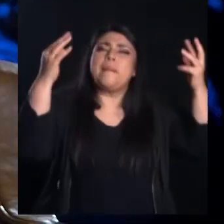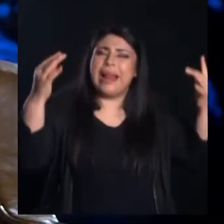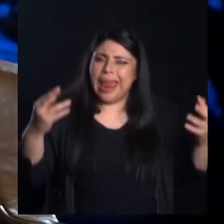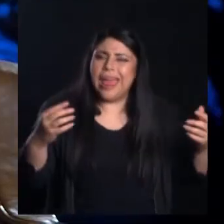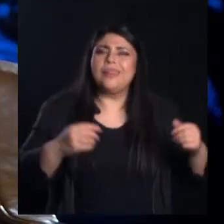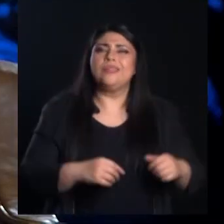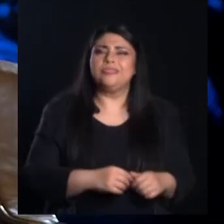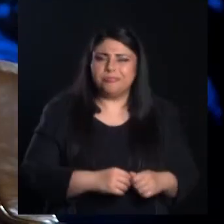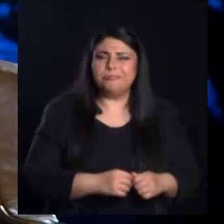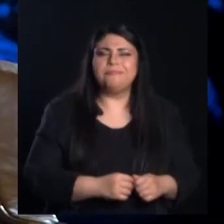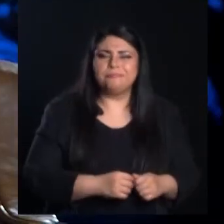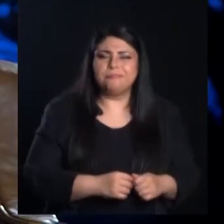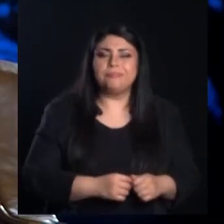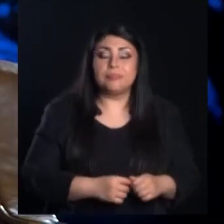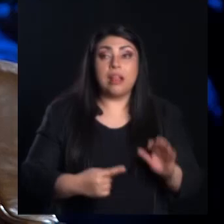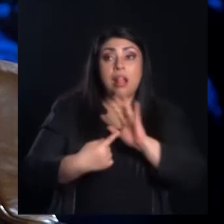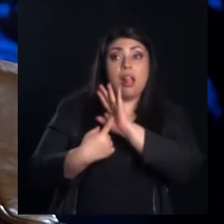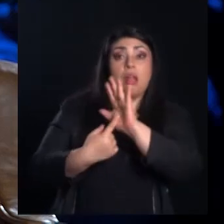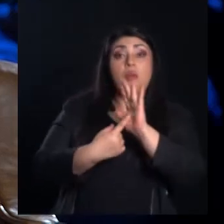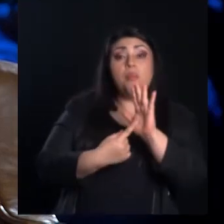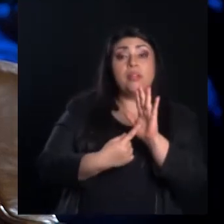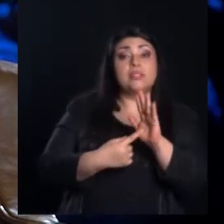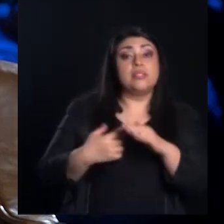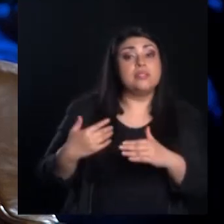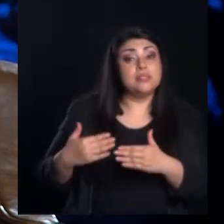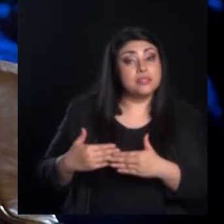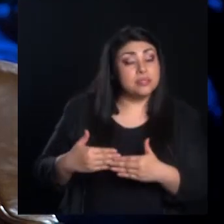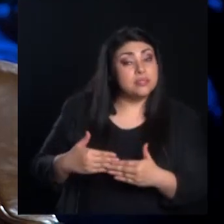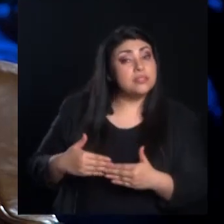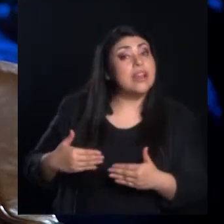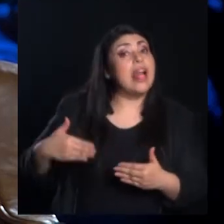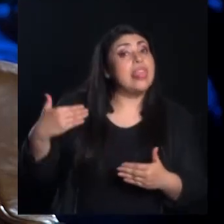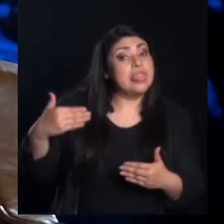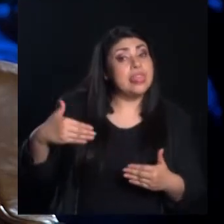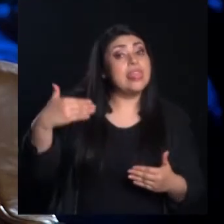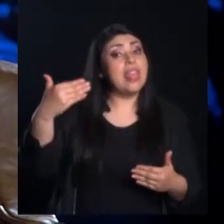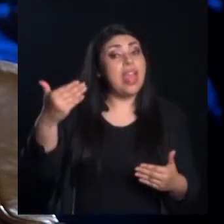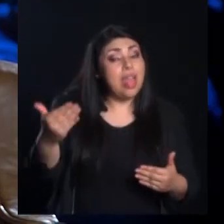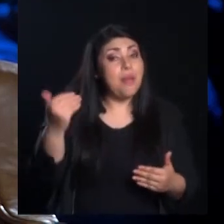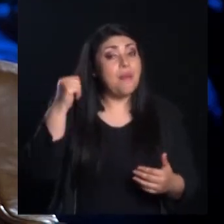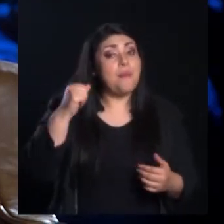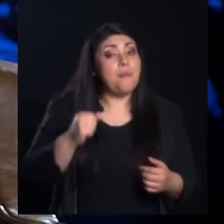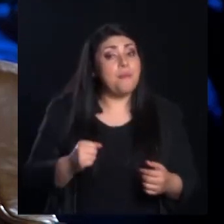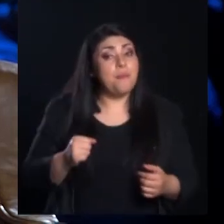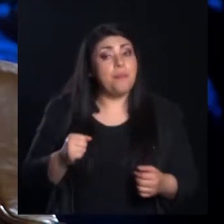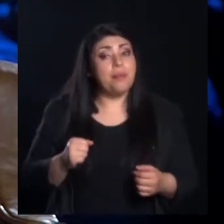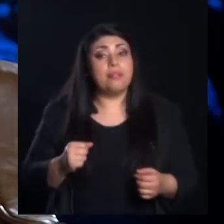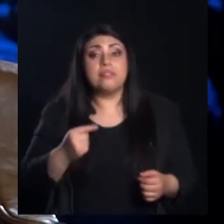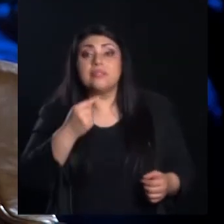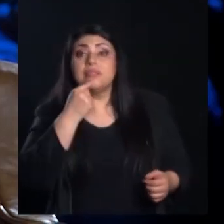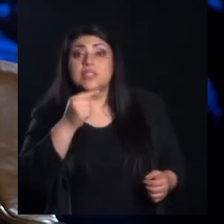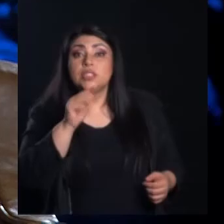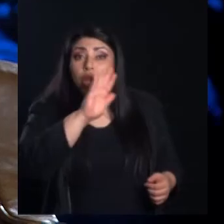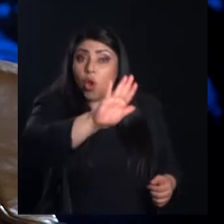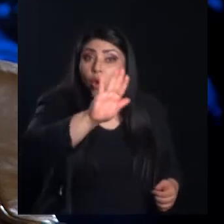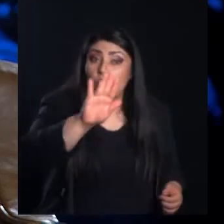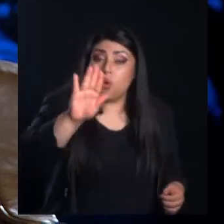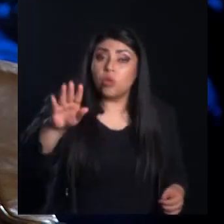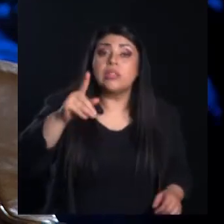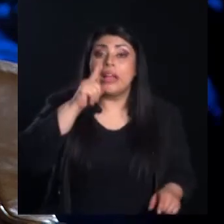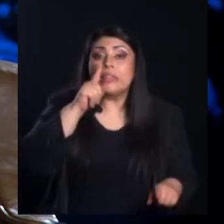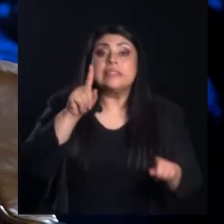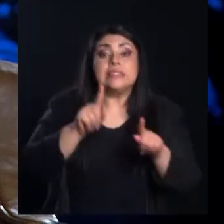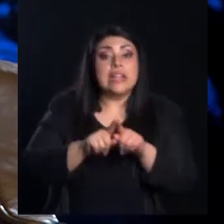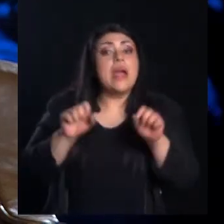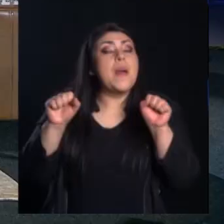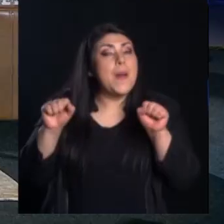que que hace y luego nos dice hay cosas que ustedes también pueden hacer y es lo